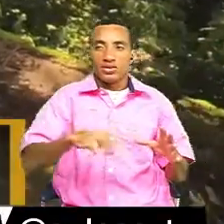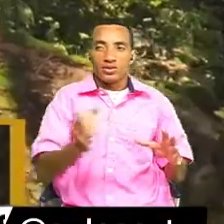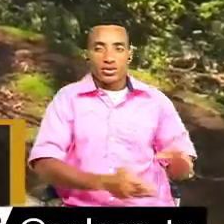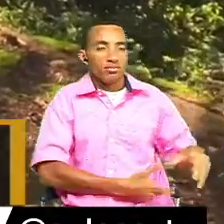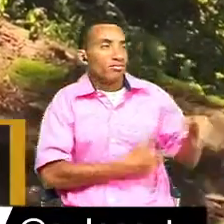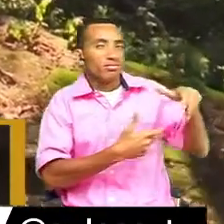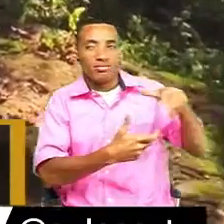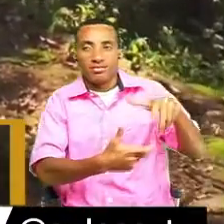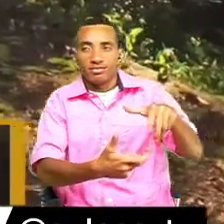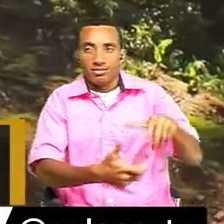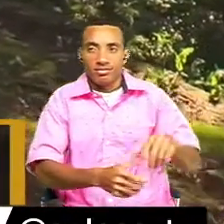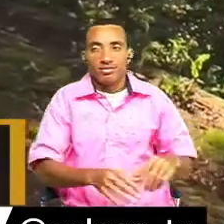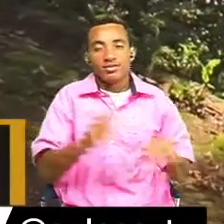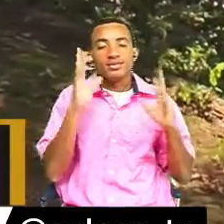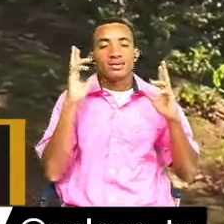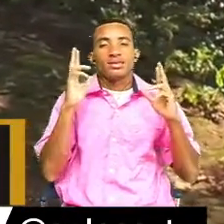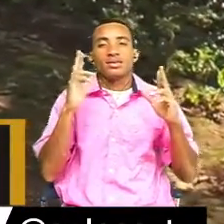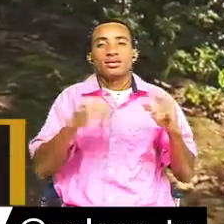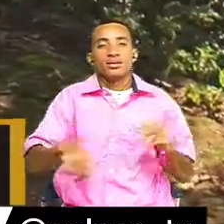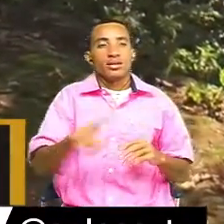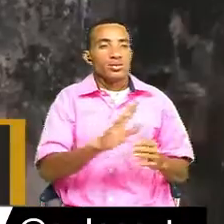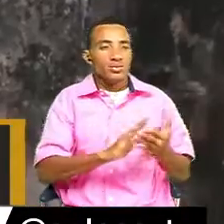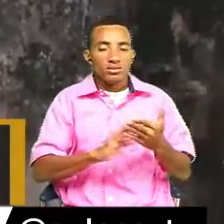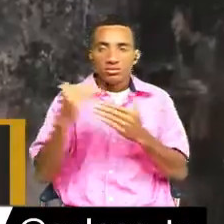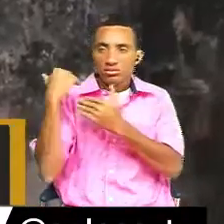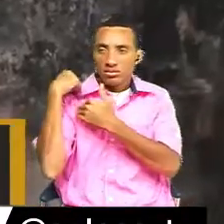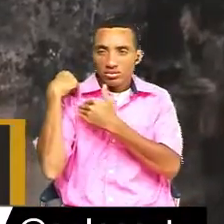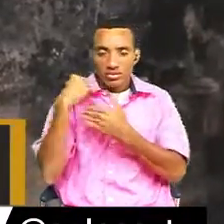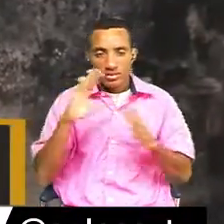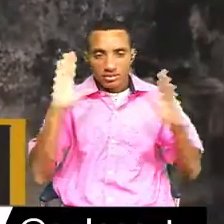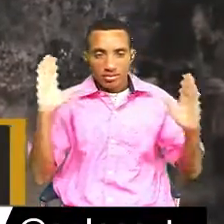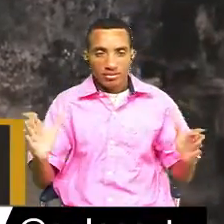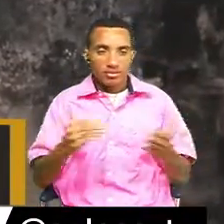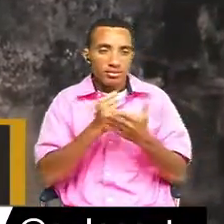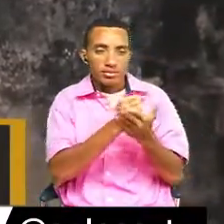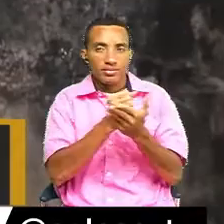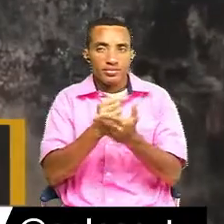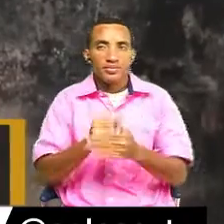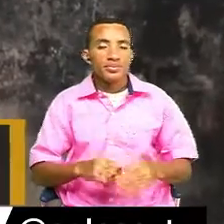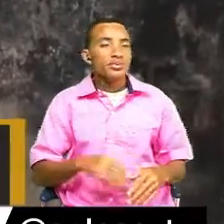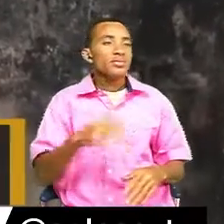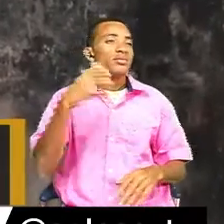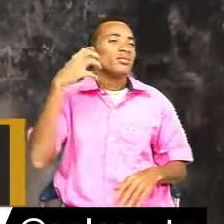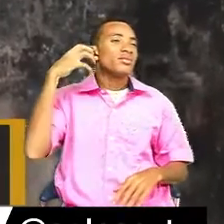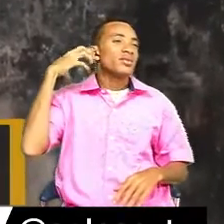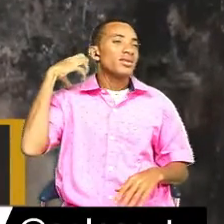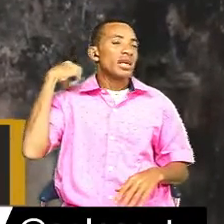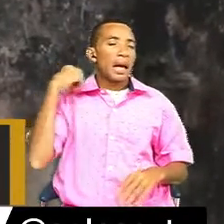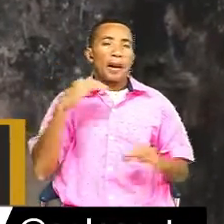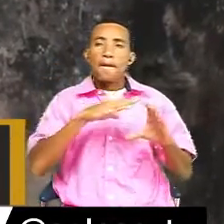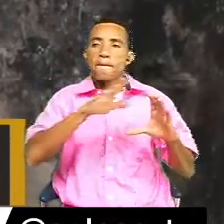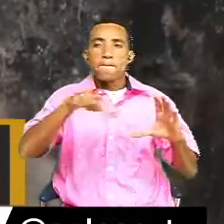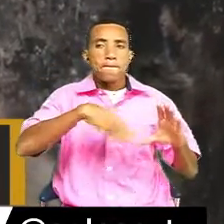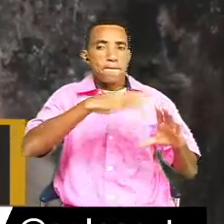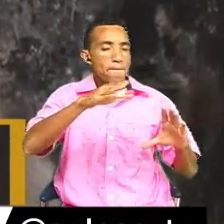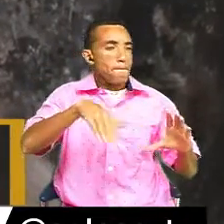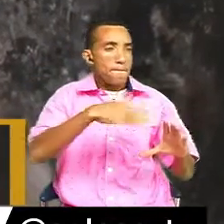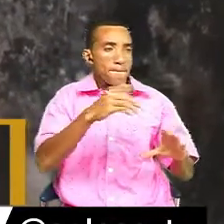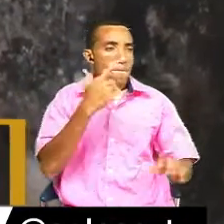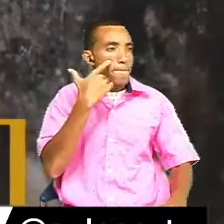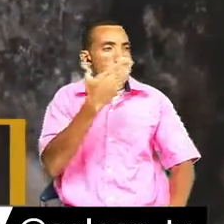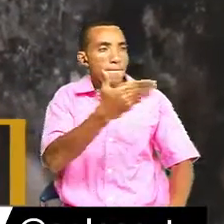sitio, el cual esperan sea intervenido por alguna autoridad. Pues la situación es que está deshabitada hace muchos años y como usted puede